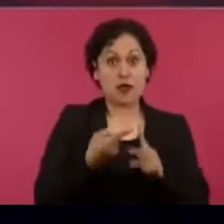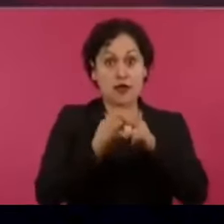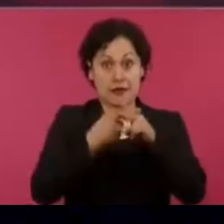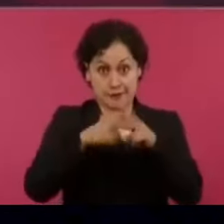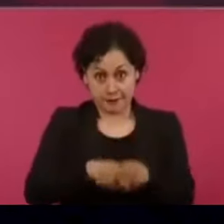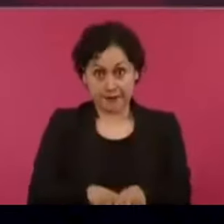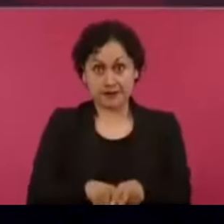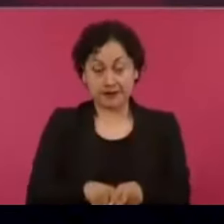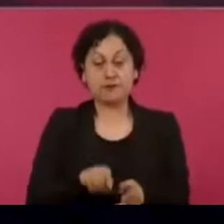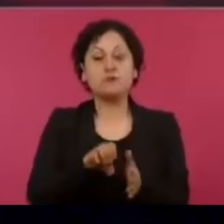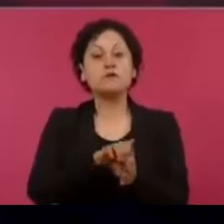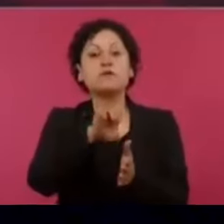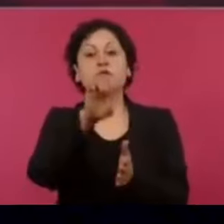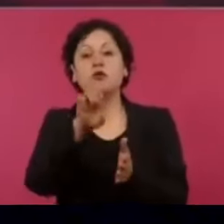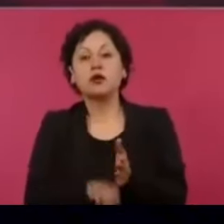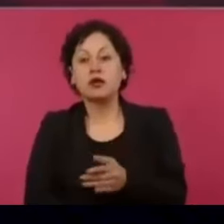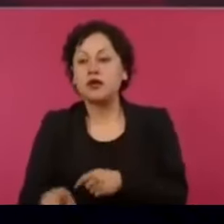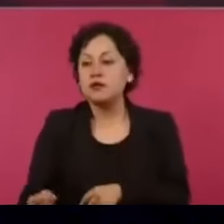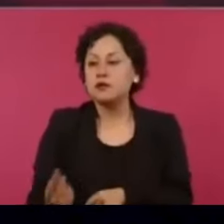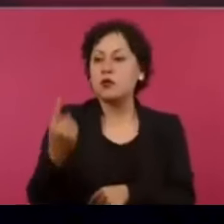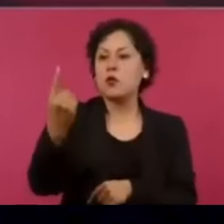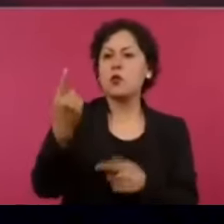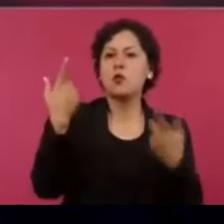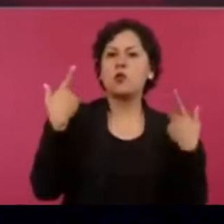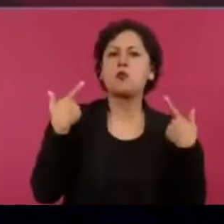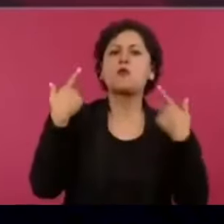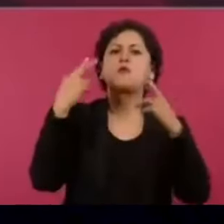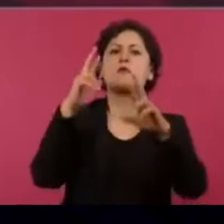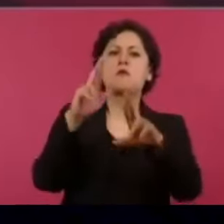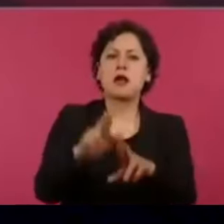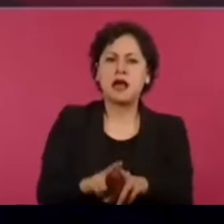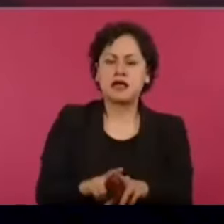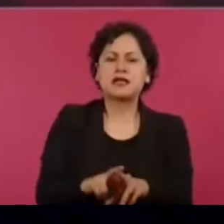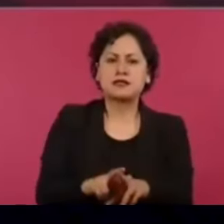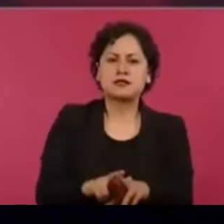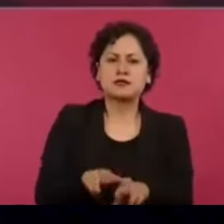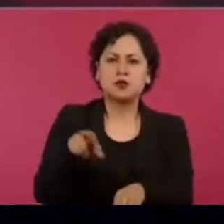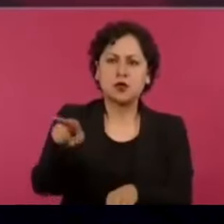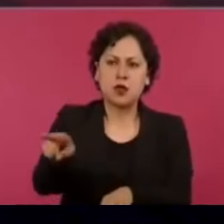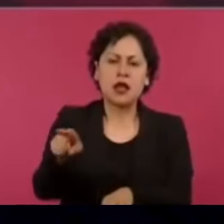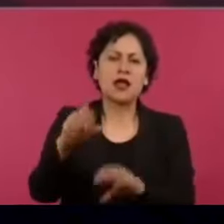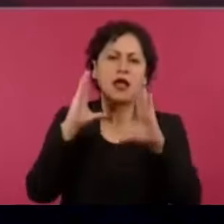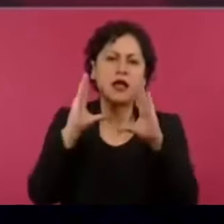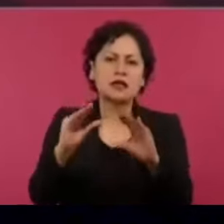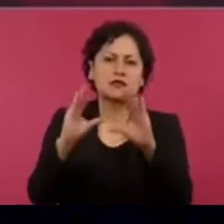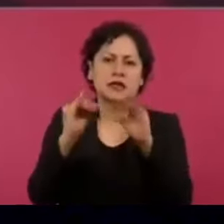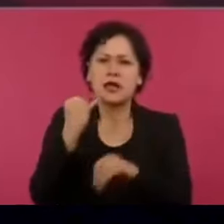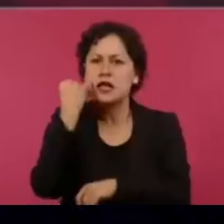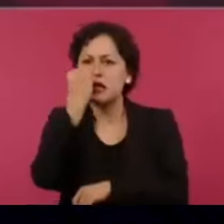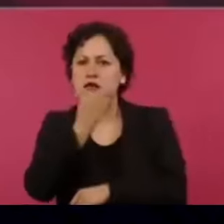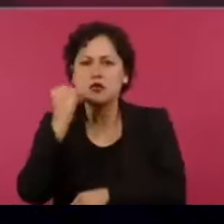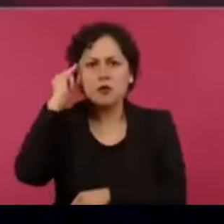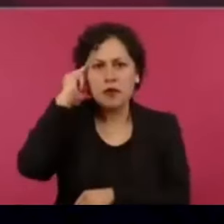bilingüe de Educación indígena obtenía 5000